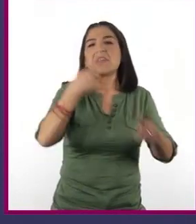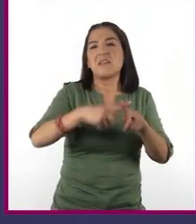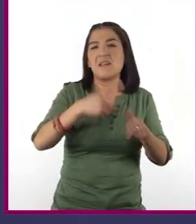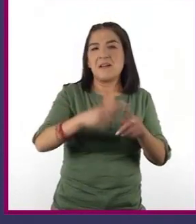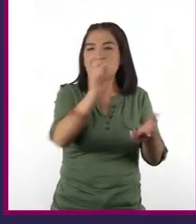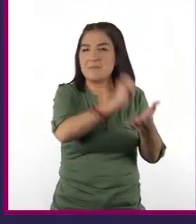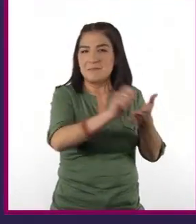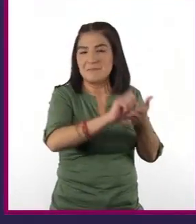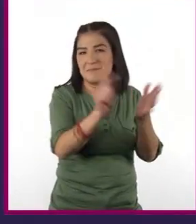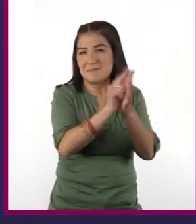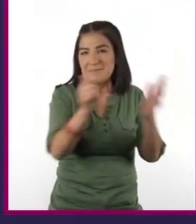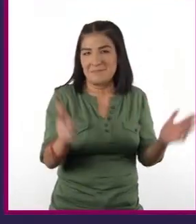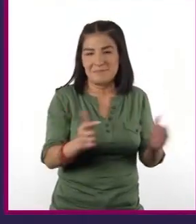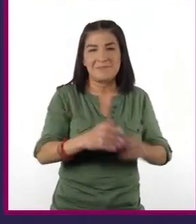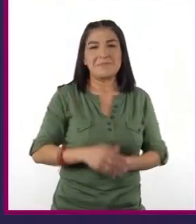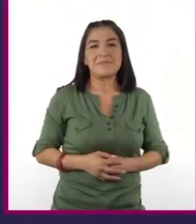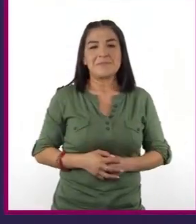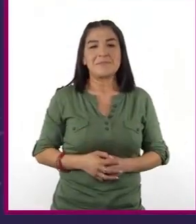la antología.